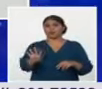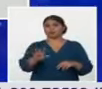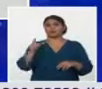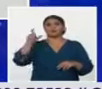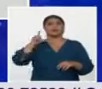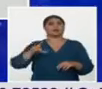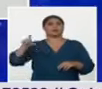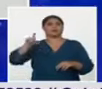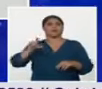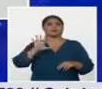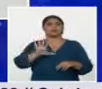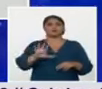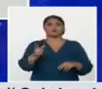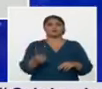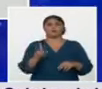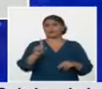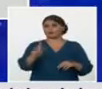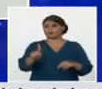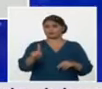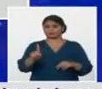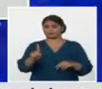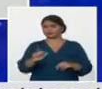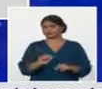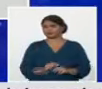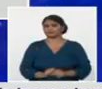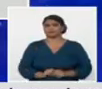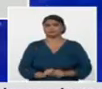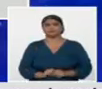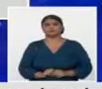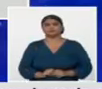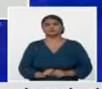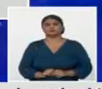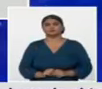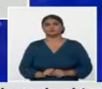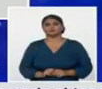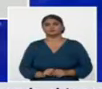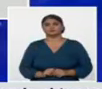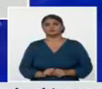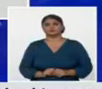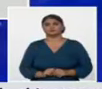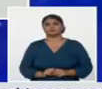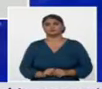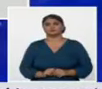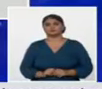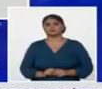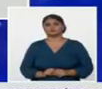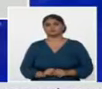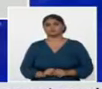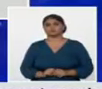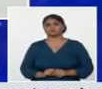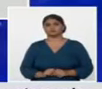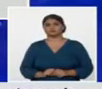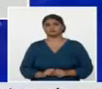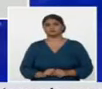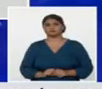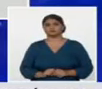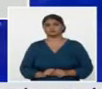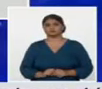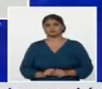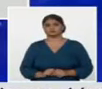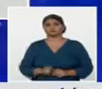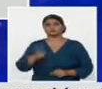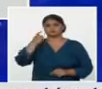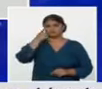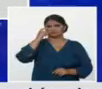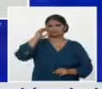el 5,1%. De todas las muestras procesadas resultaron positivas a la COVID, y de ahí para abajo el resto de